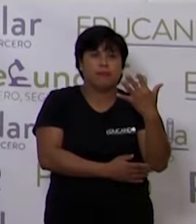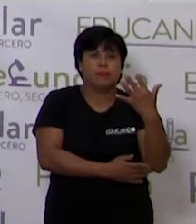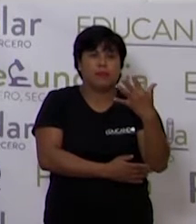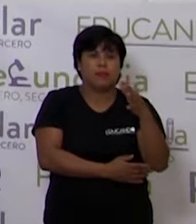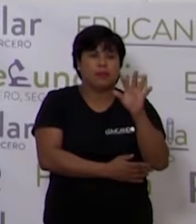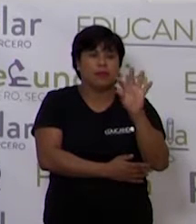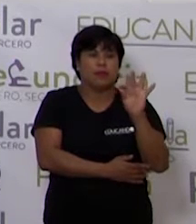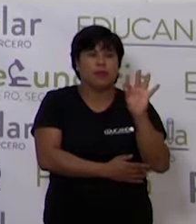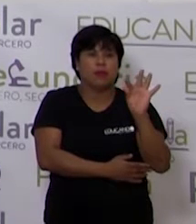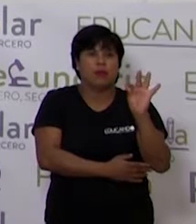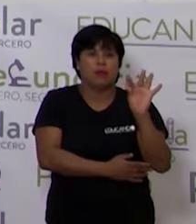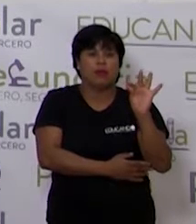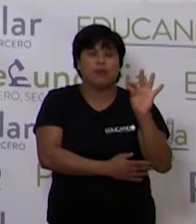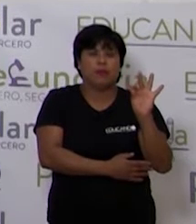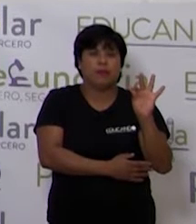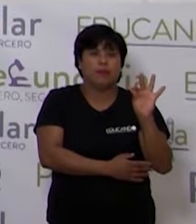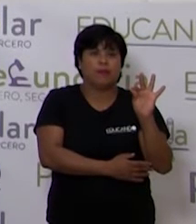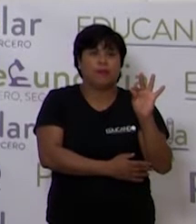35